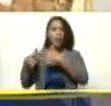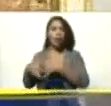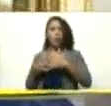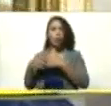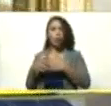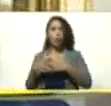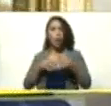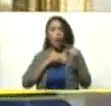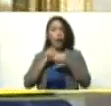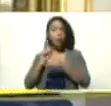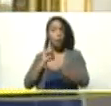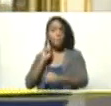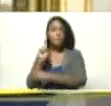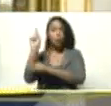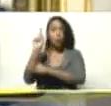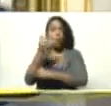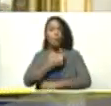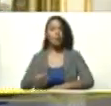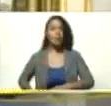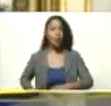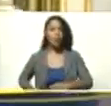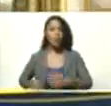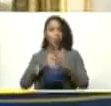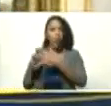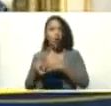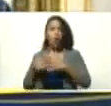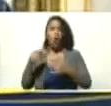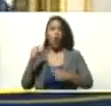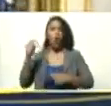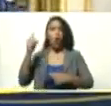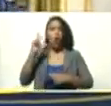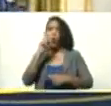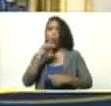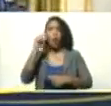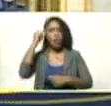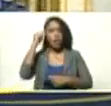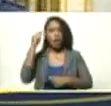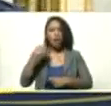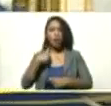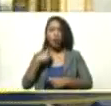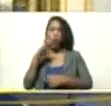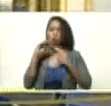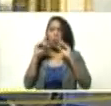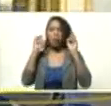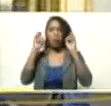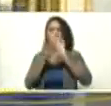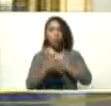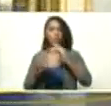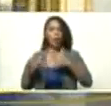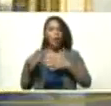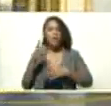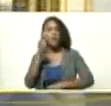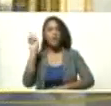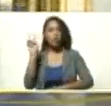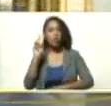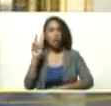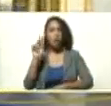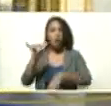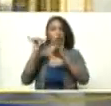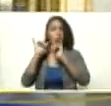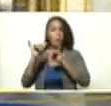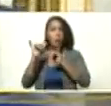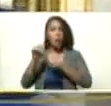días le preguntaron y Joe Biden dijo, no hay día en que yo no hable de Venezuela, dijo Joe Biden. Lo mismo era Donald